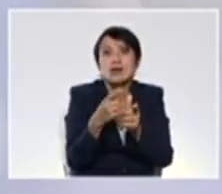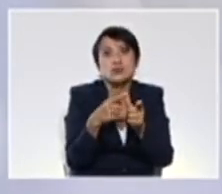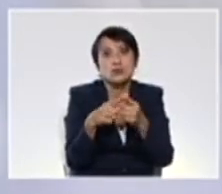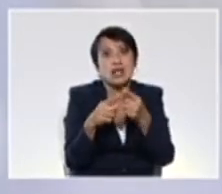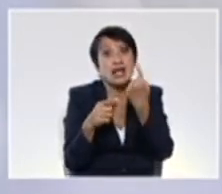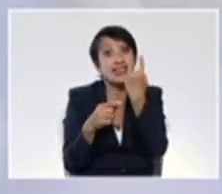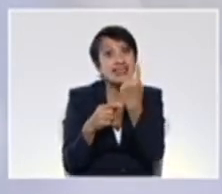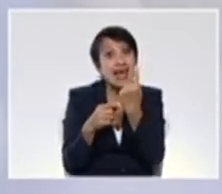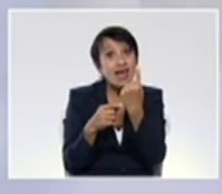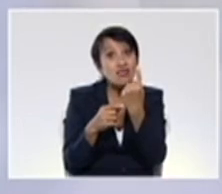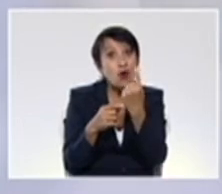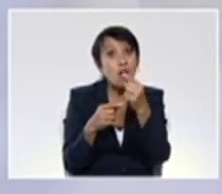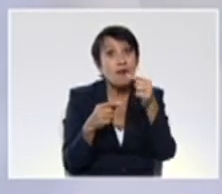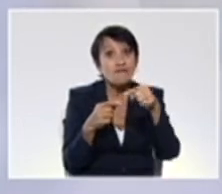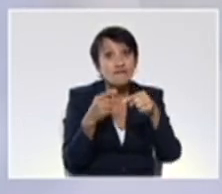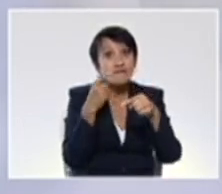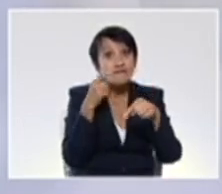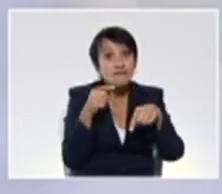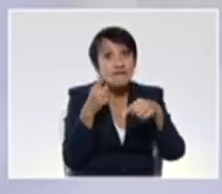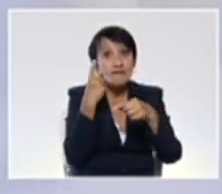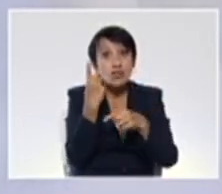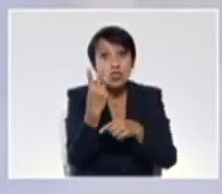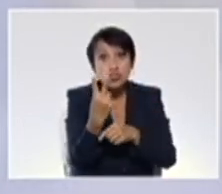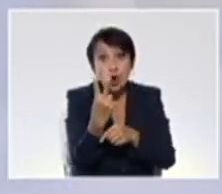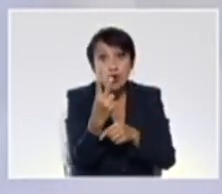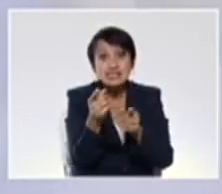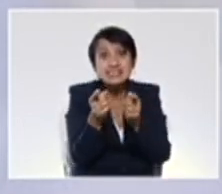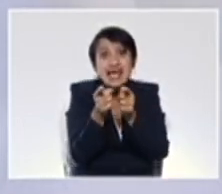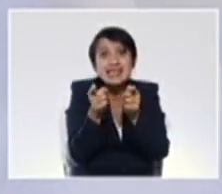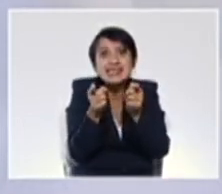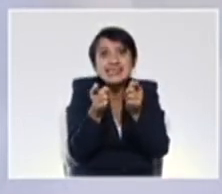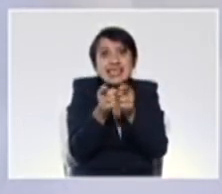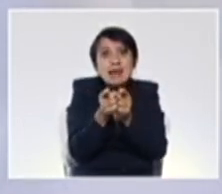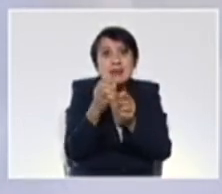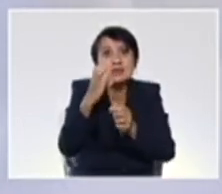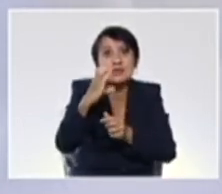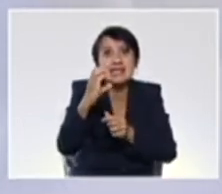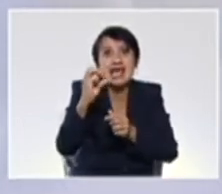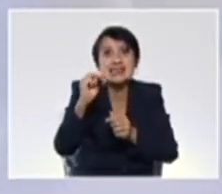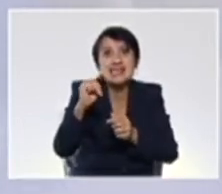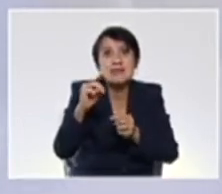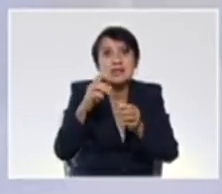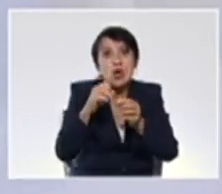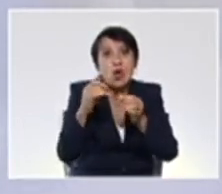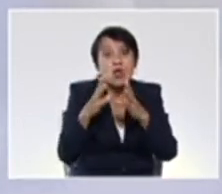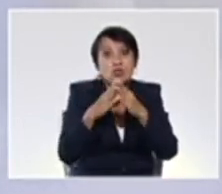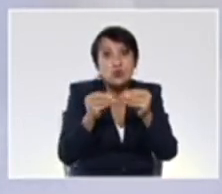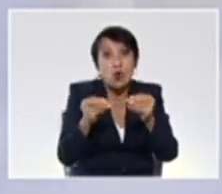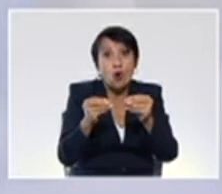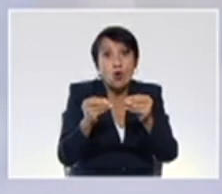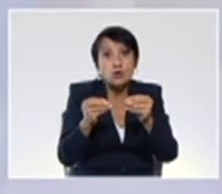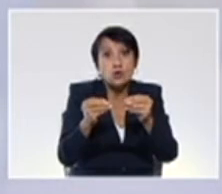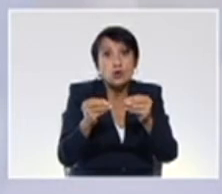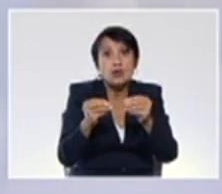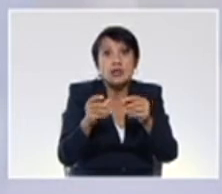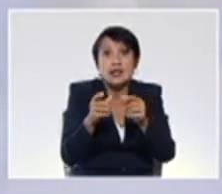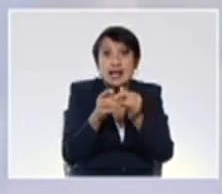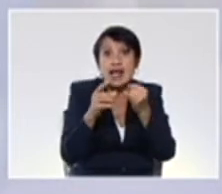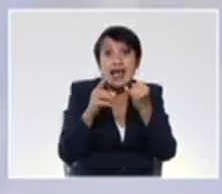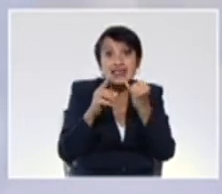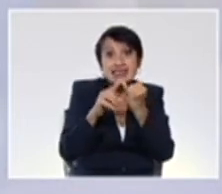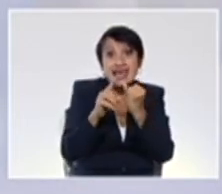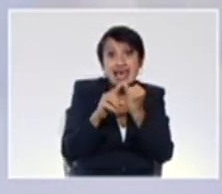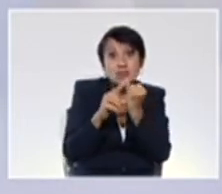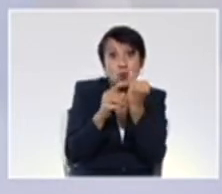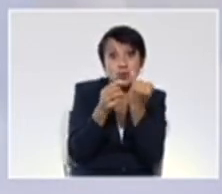dedo y te vas a dar cuenta entonces que los 2 centímetros normalmente en tu dedo índice, la última falangeta, el último huesito de